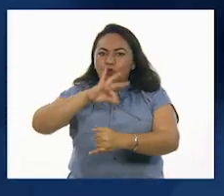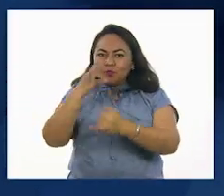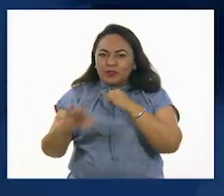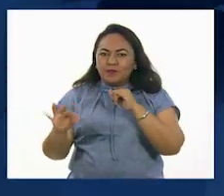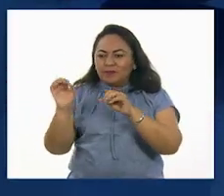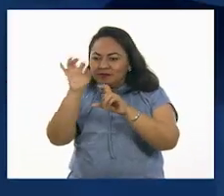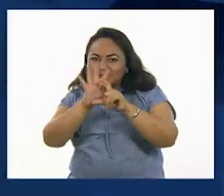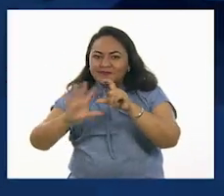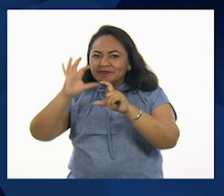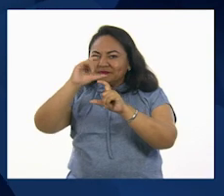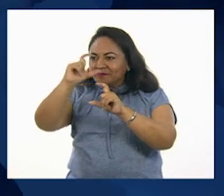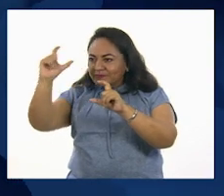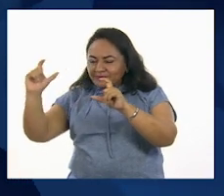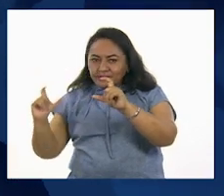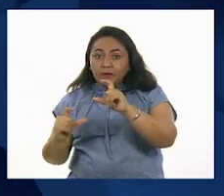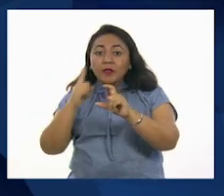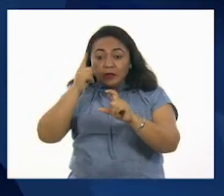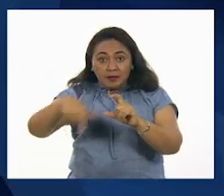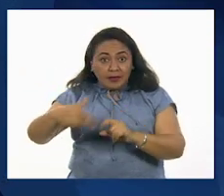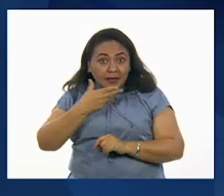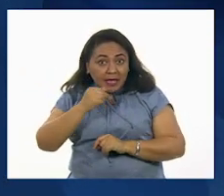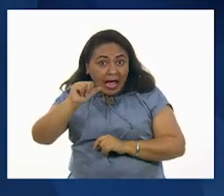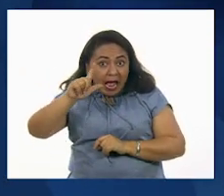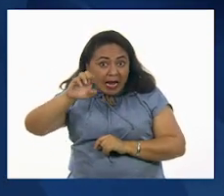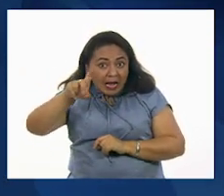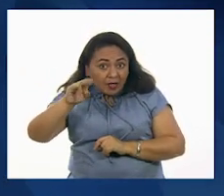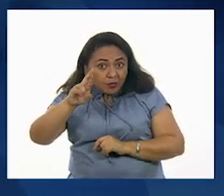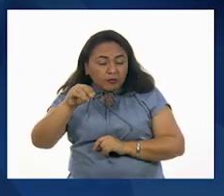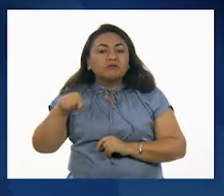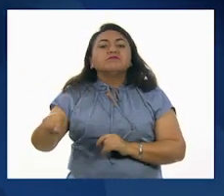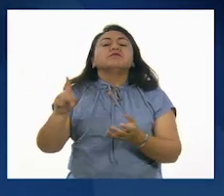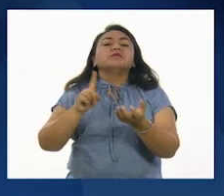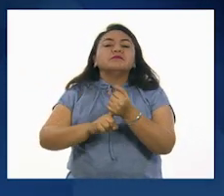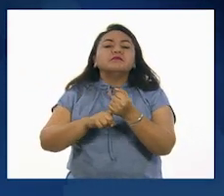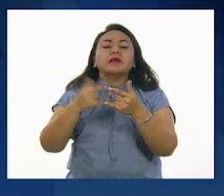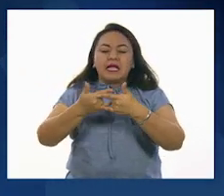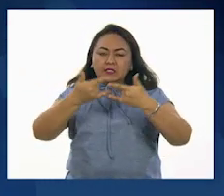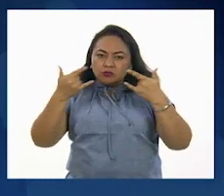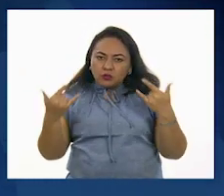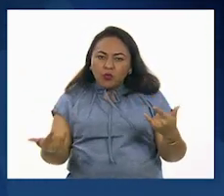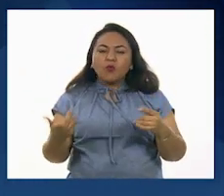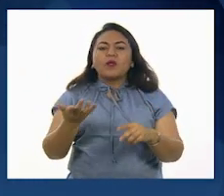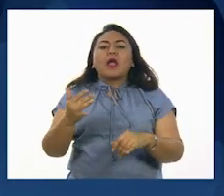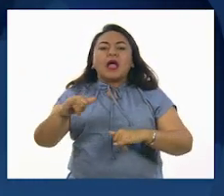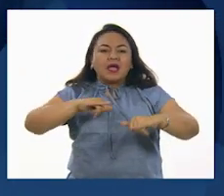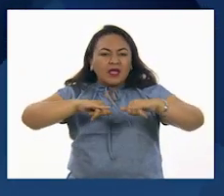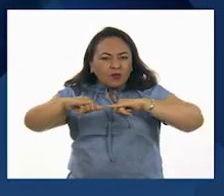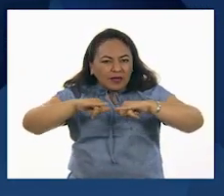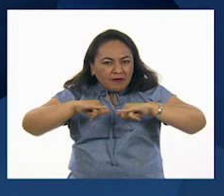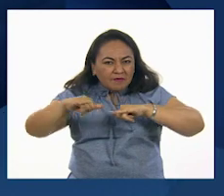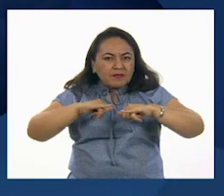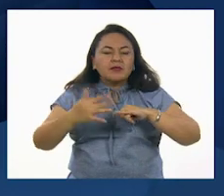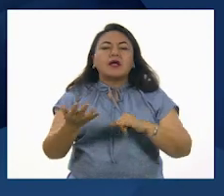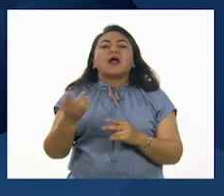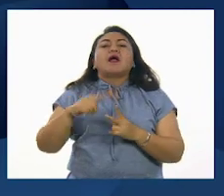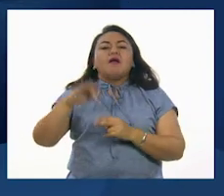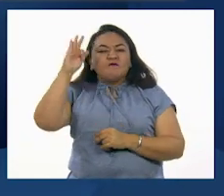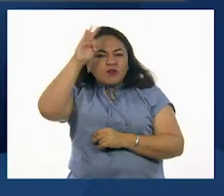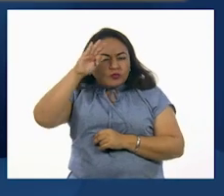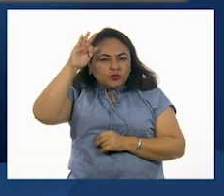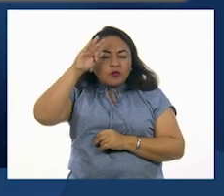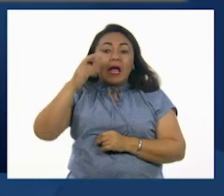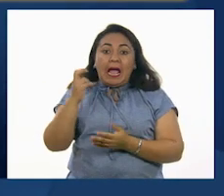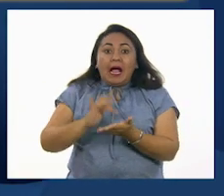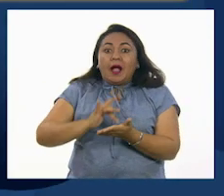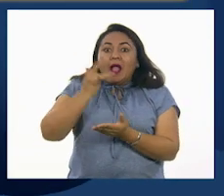nuestro esquema. Anotemos que Alejandro recibió enseñanzas en disciplinas como historia, geografía y filosofía, lo que le